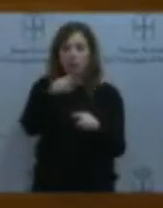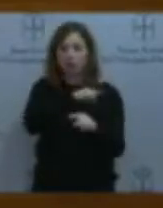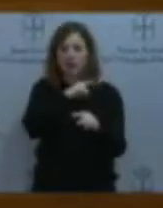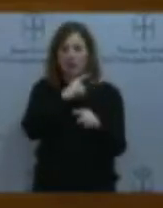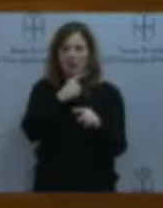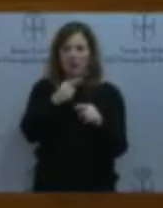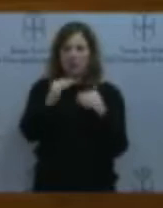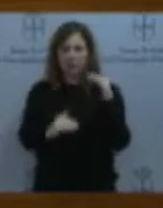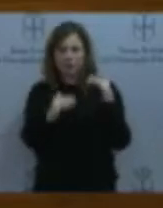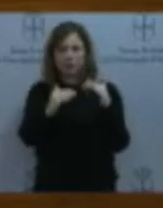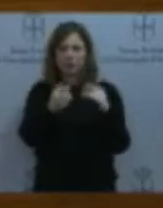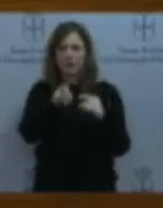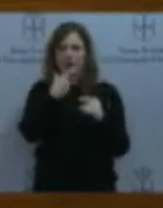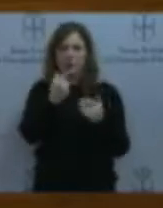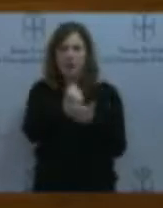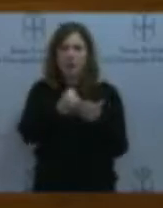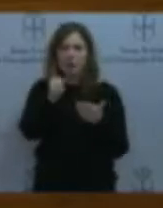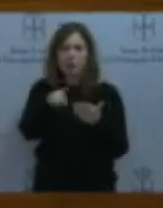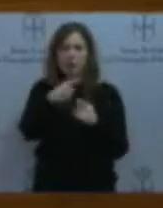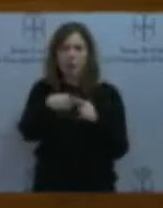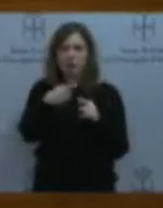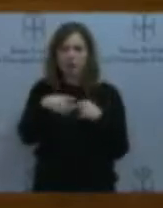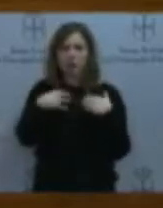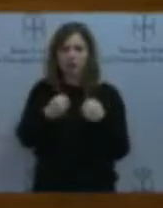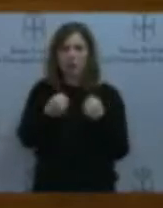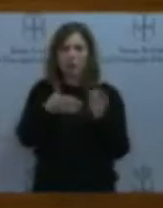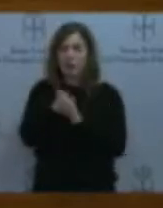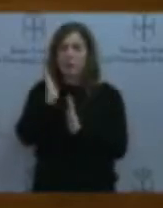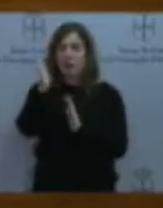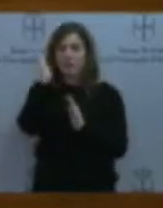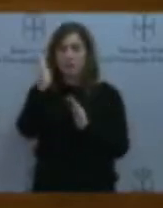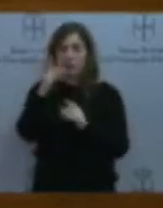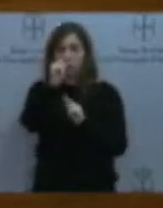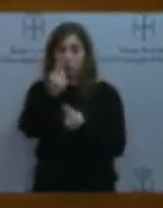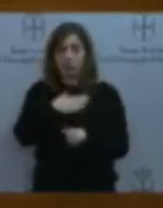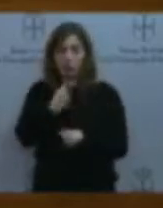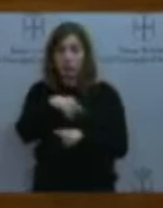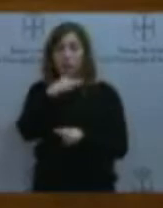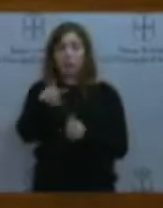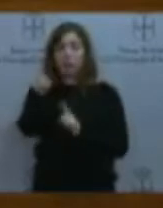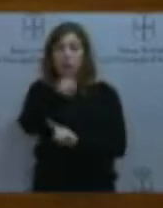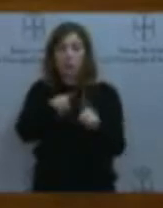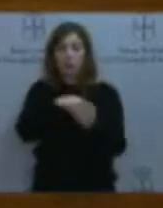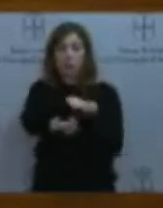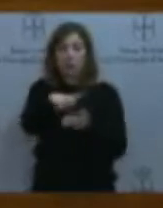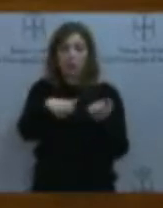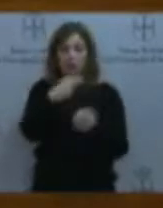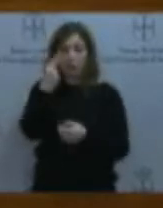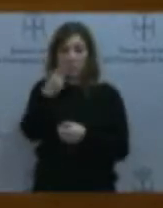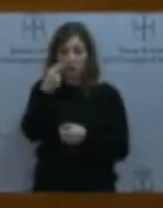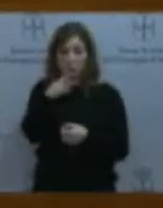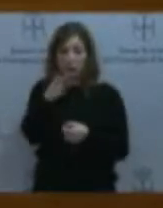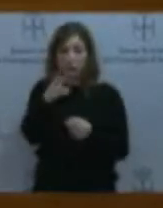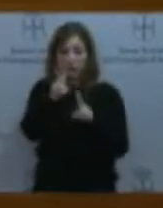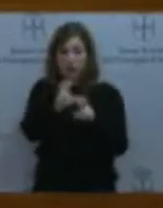farmacéutico y en productos sanitarios que lastra nuestro presupuesto por la existencia de conflictos de intereses. La última investigación publicada,